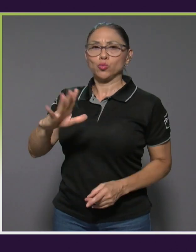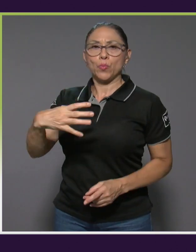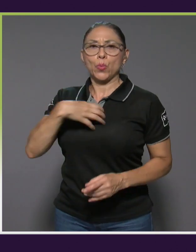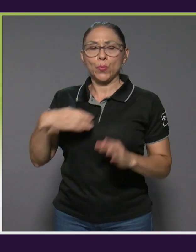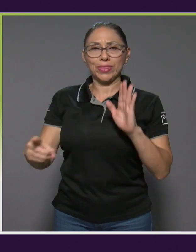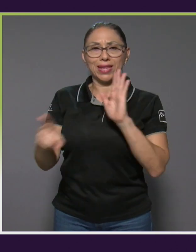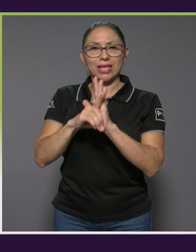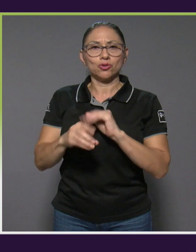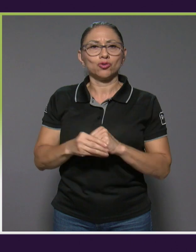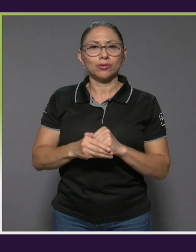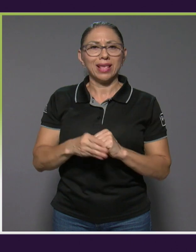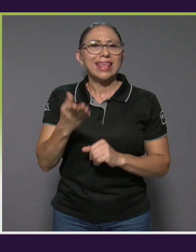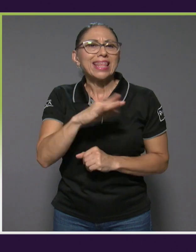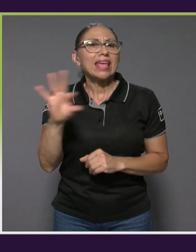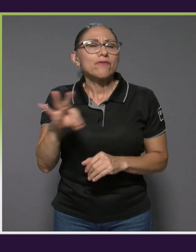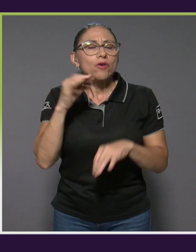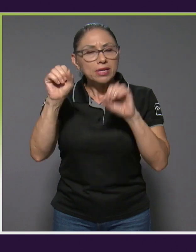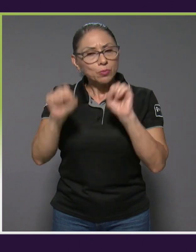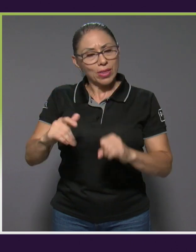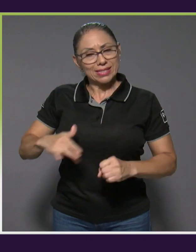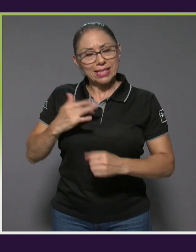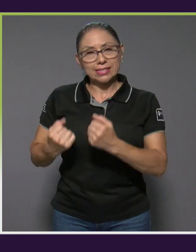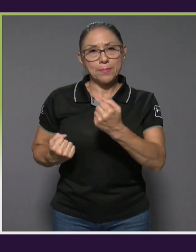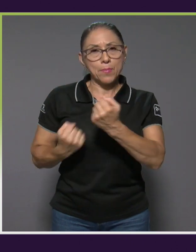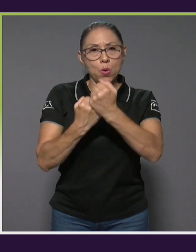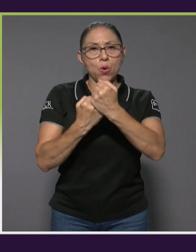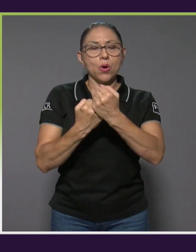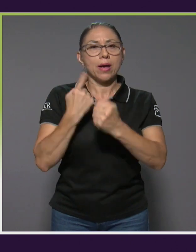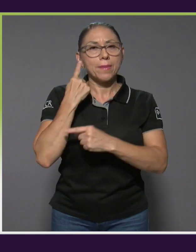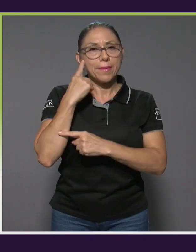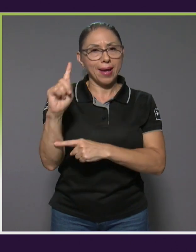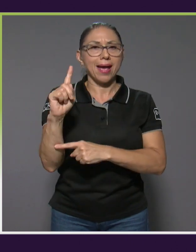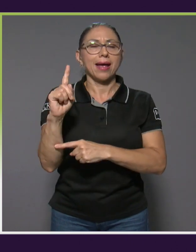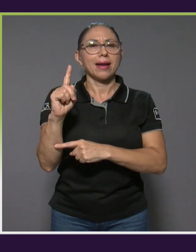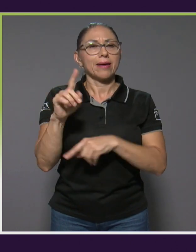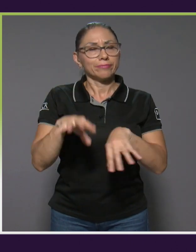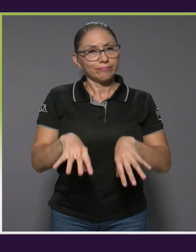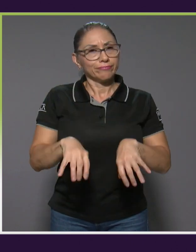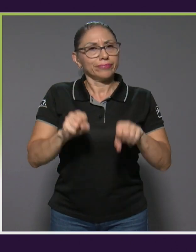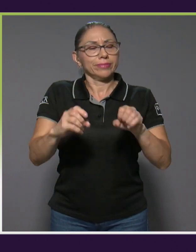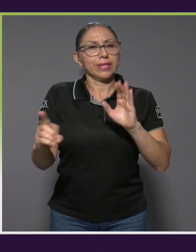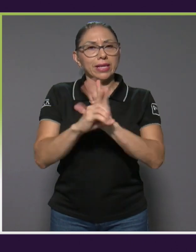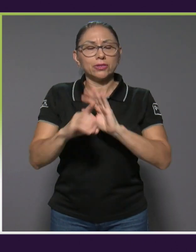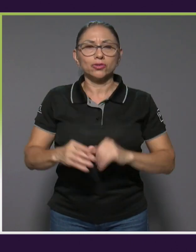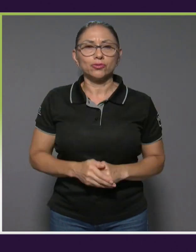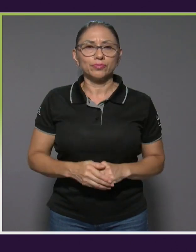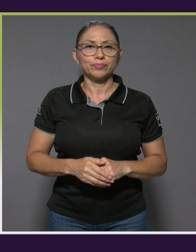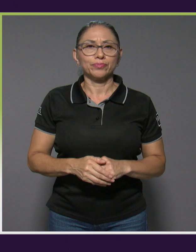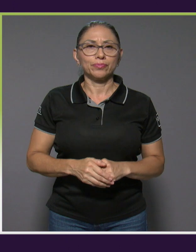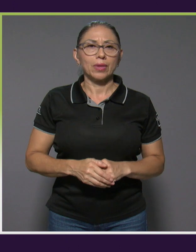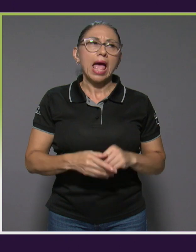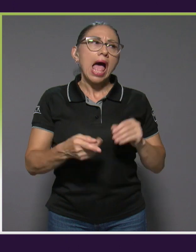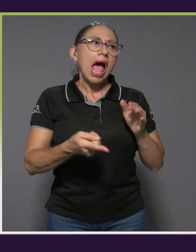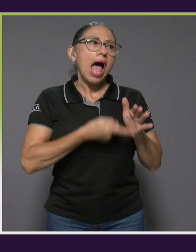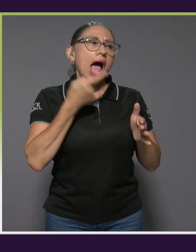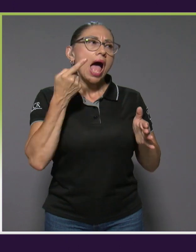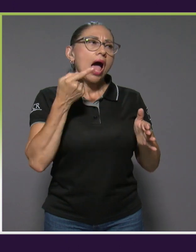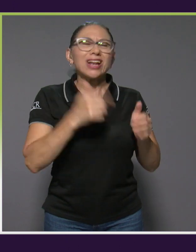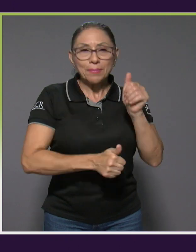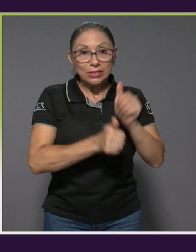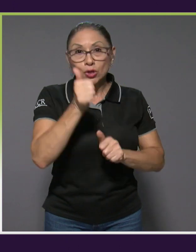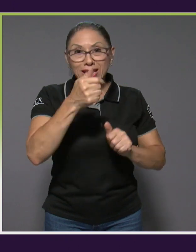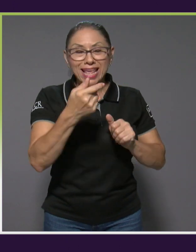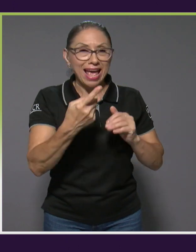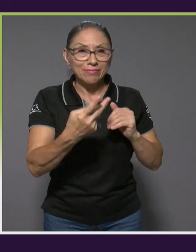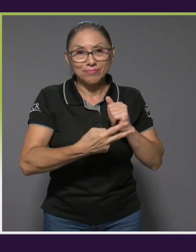los mecanismos que le respaldan, ¿verdad? Para ejercer esos derechos. Algunas veces, bueno, o la mayor parte de las veces uno ve